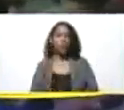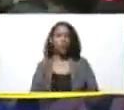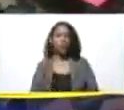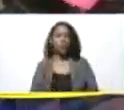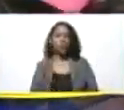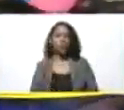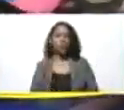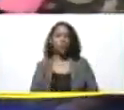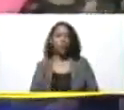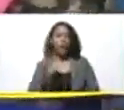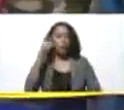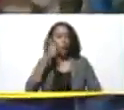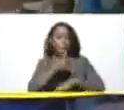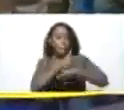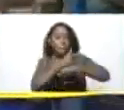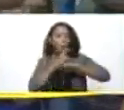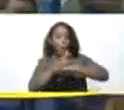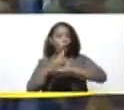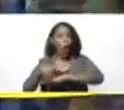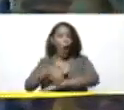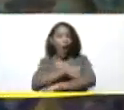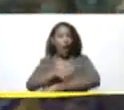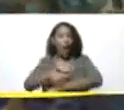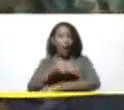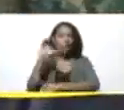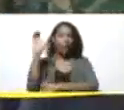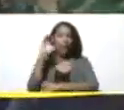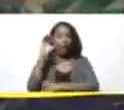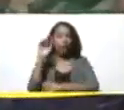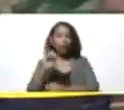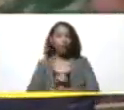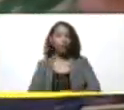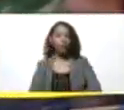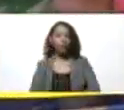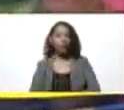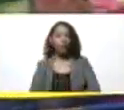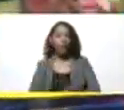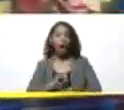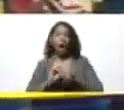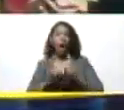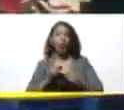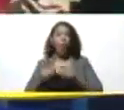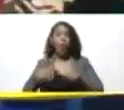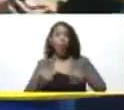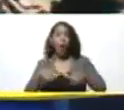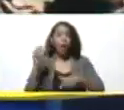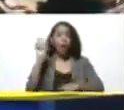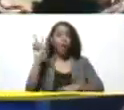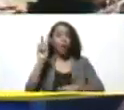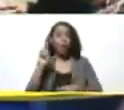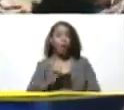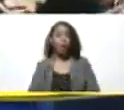el sonar de los fusiles en las calles de Caracas y de algunas partes de Venezuela,